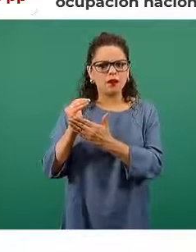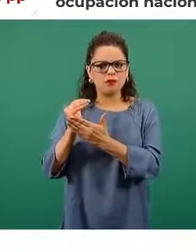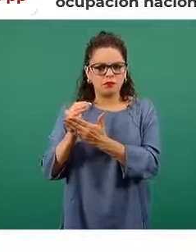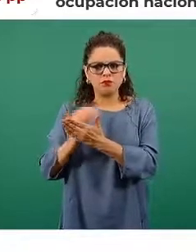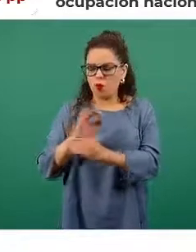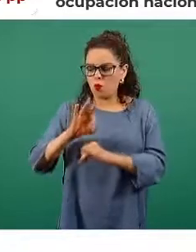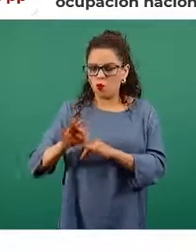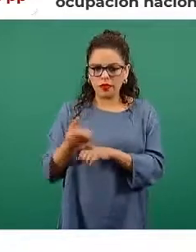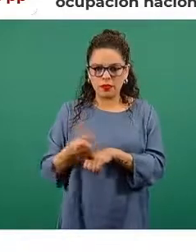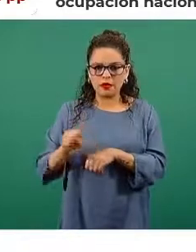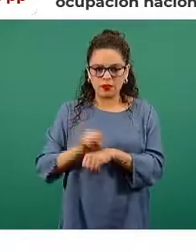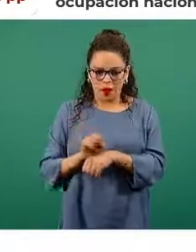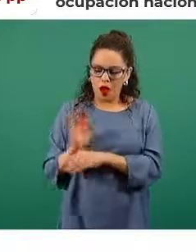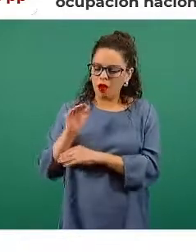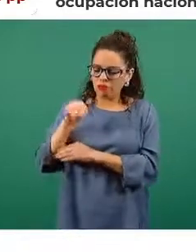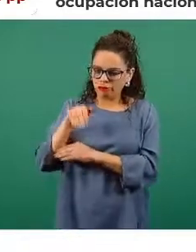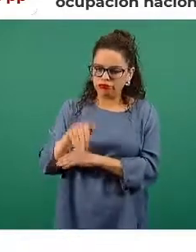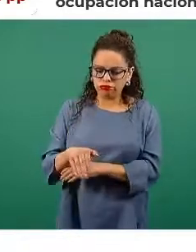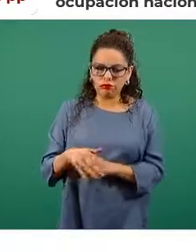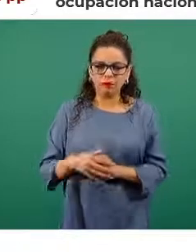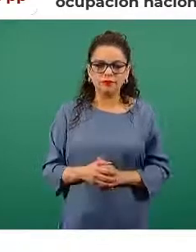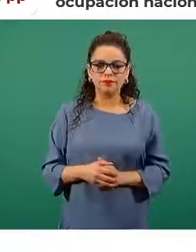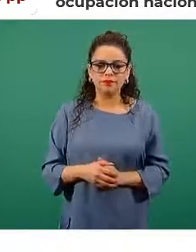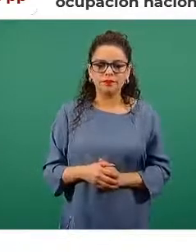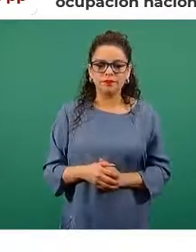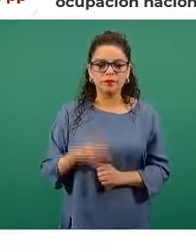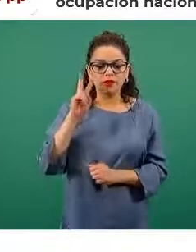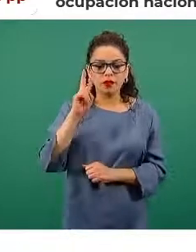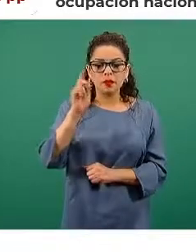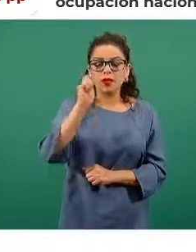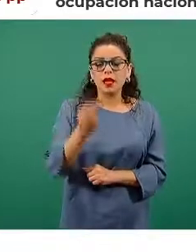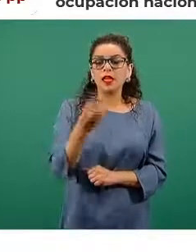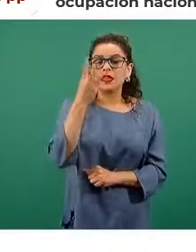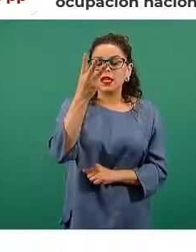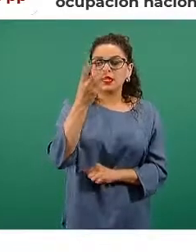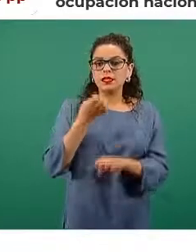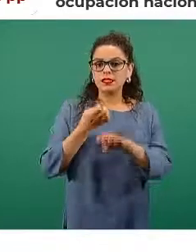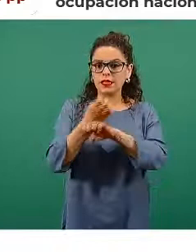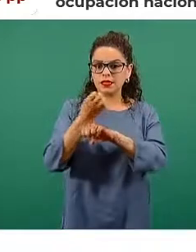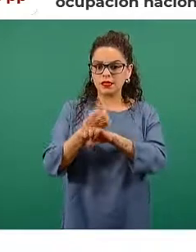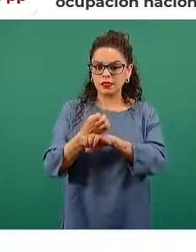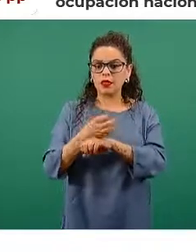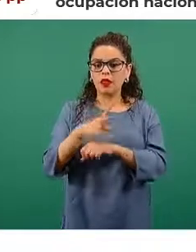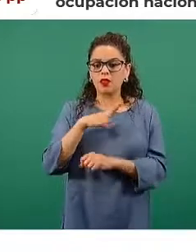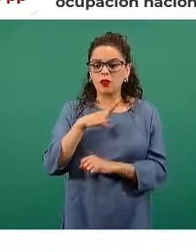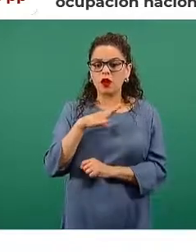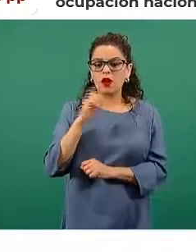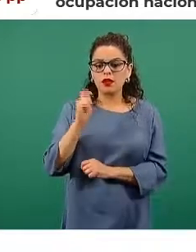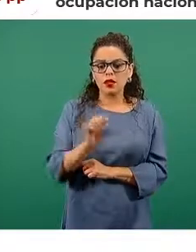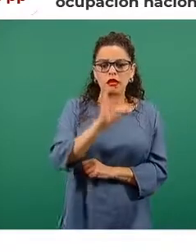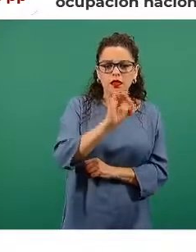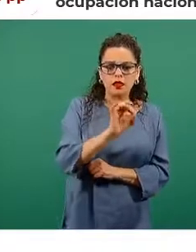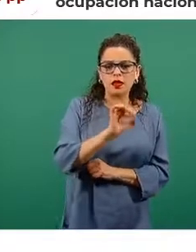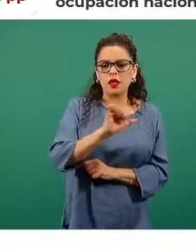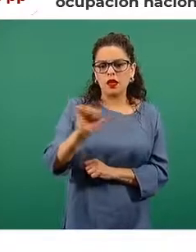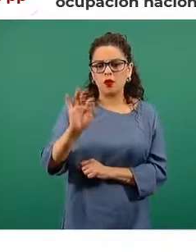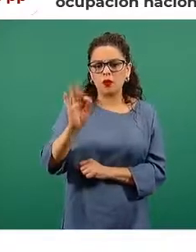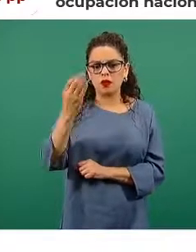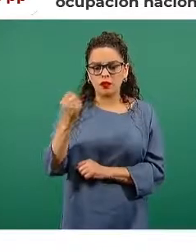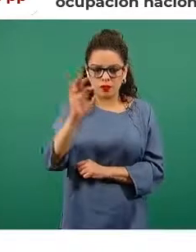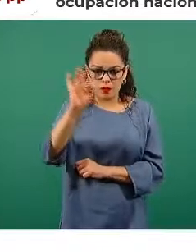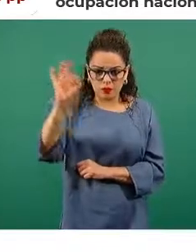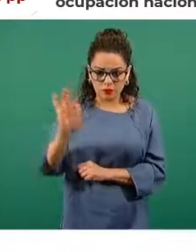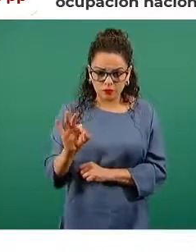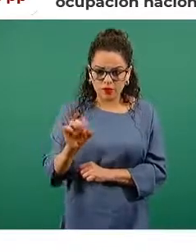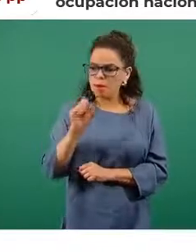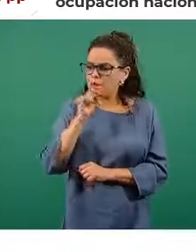semanas. Solamente tenemos 3 entidades que en su momento mantienen una ocupación entre el 30 y 49, prácticamente han sido